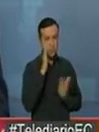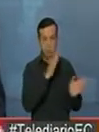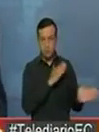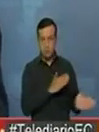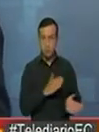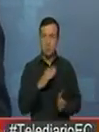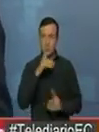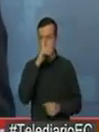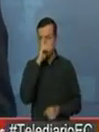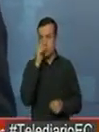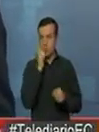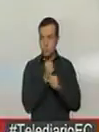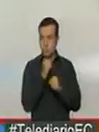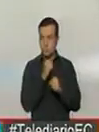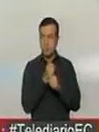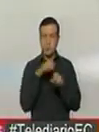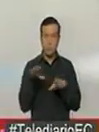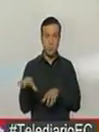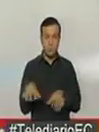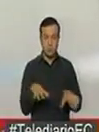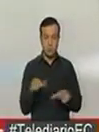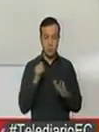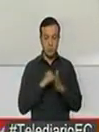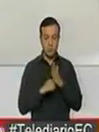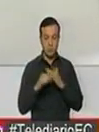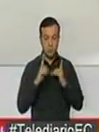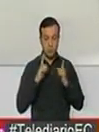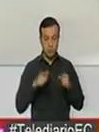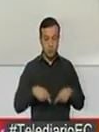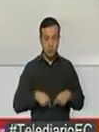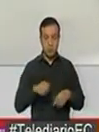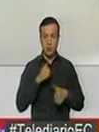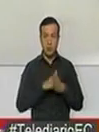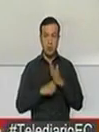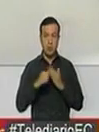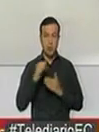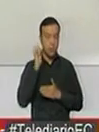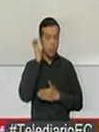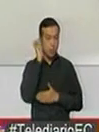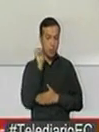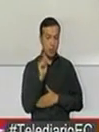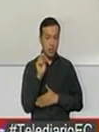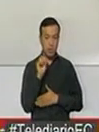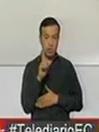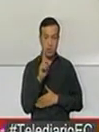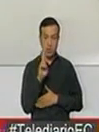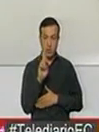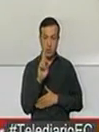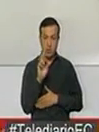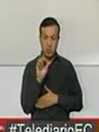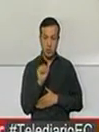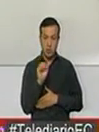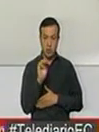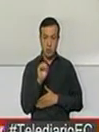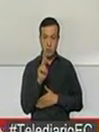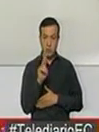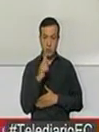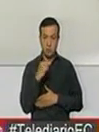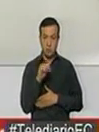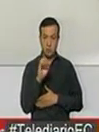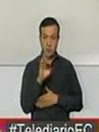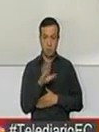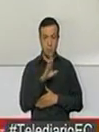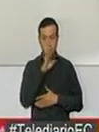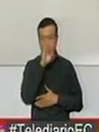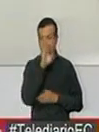parte del trabajo que hemos venido coordinando también con el MSP y con la ministra Andra Muño, con Catalina, para establecer,